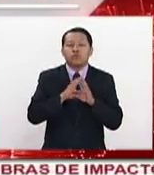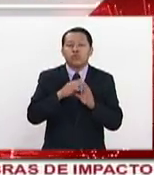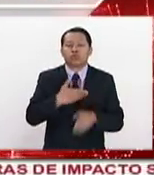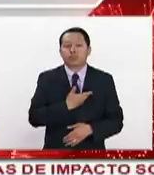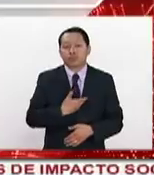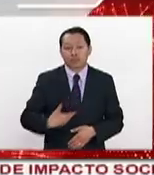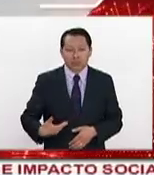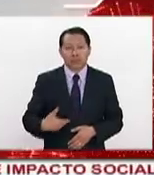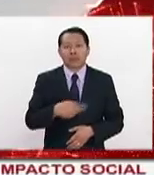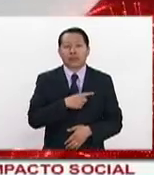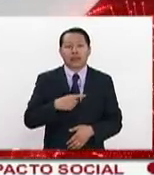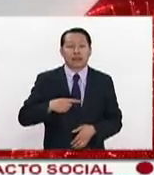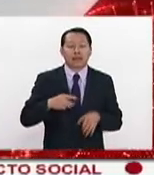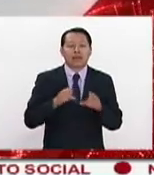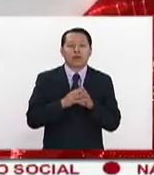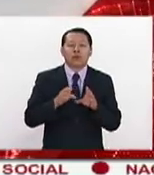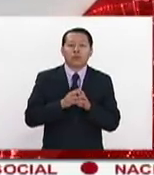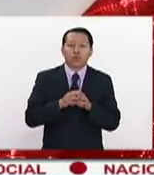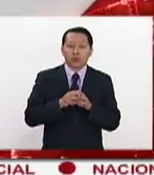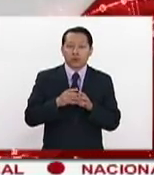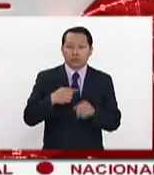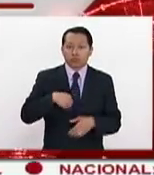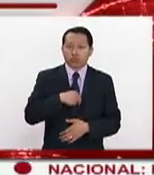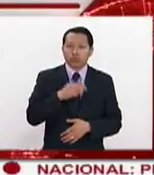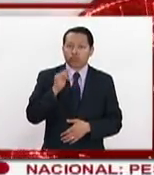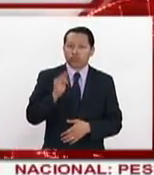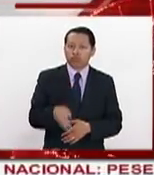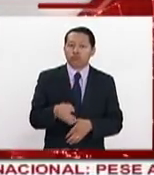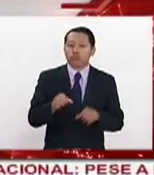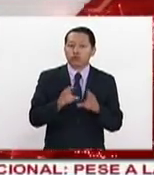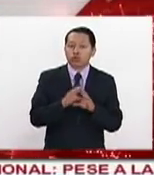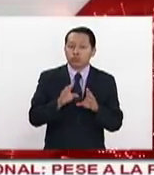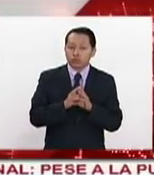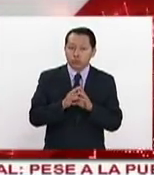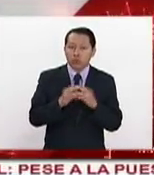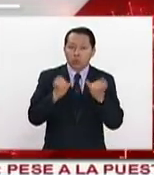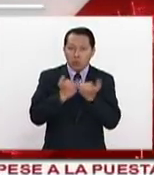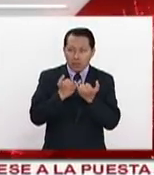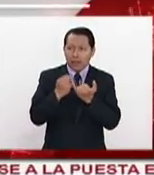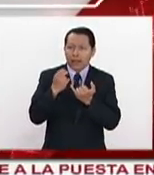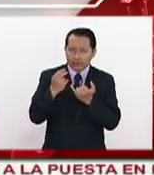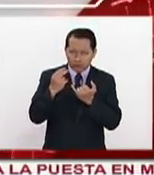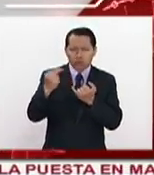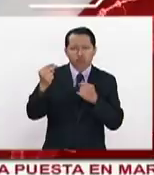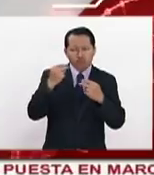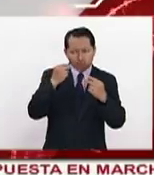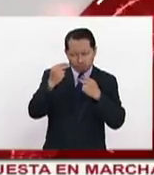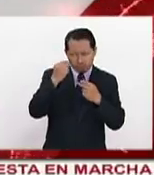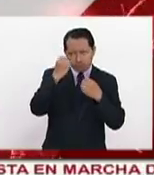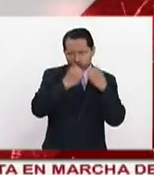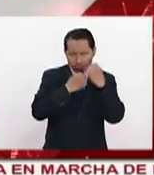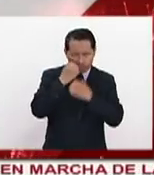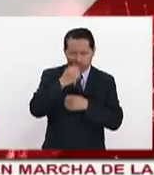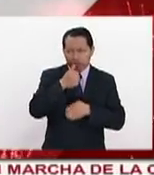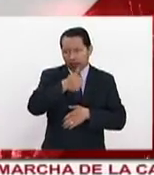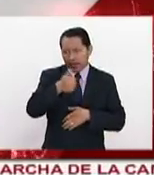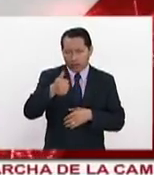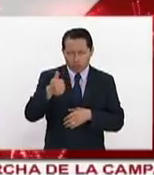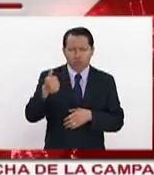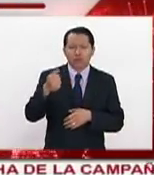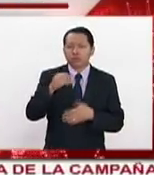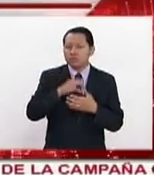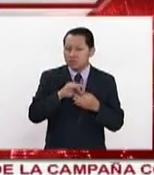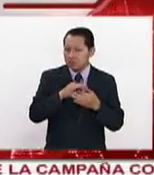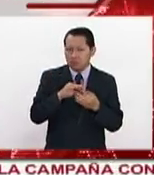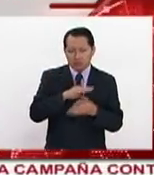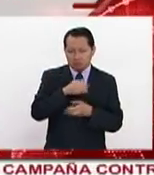presidentes. Debiéramos de estar no solamente dispuestos, sino a invitar ese escrutinio y a explicar todos y cada uno de nuestros actos.